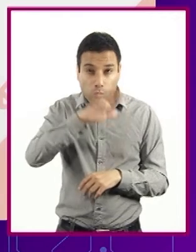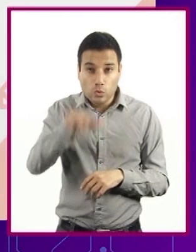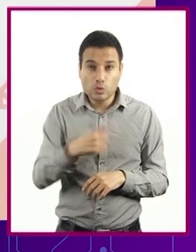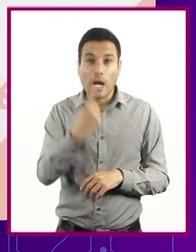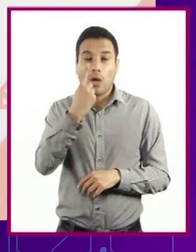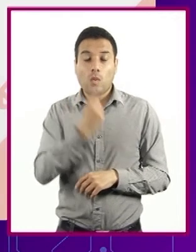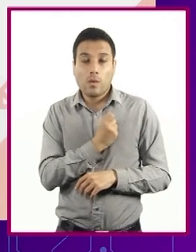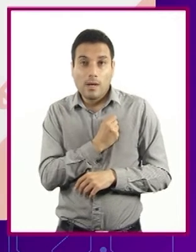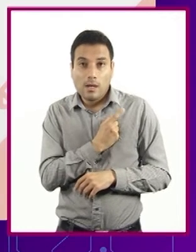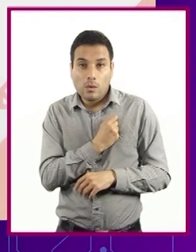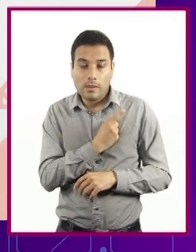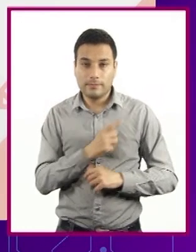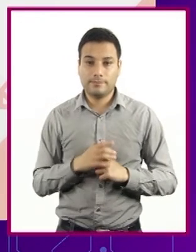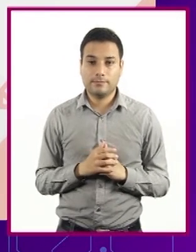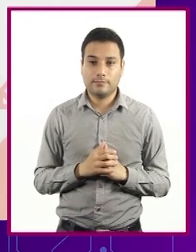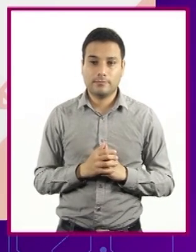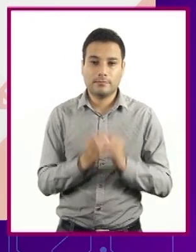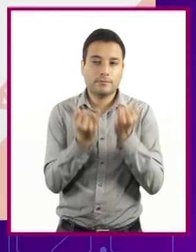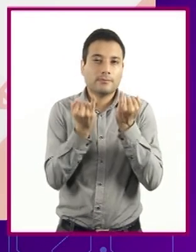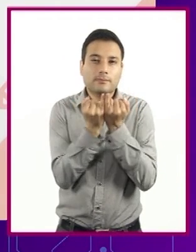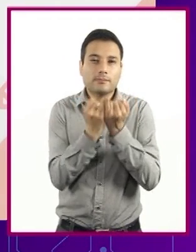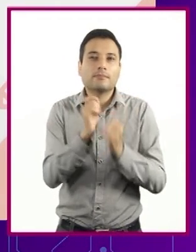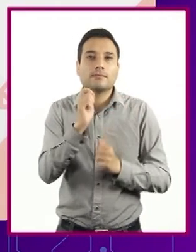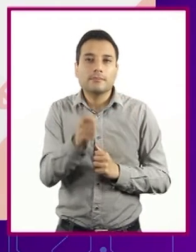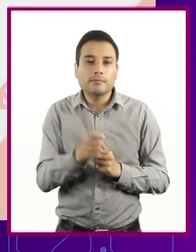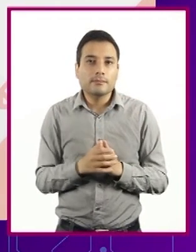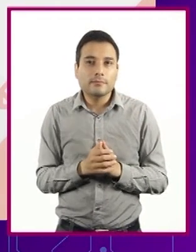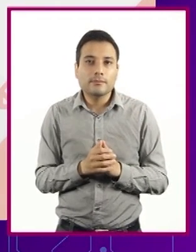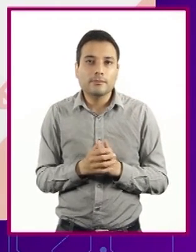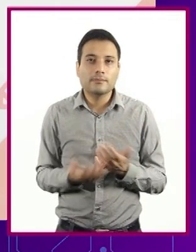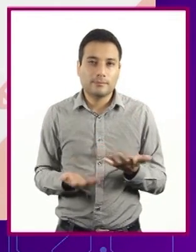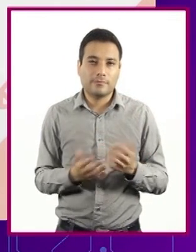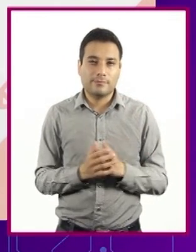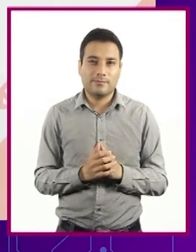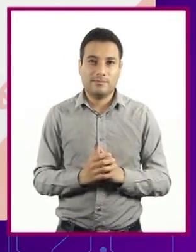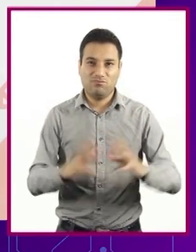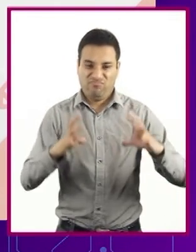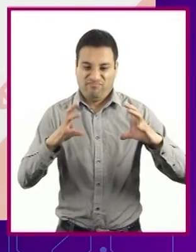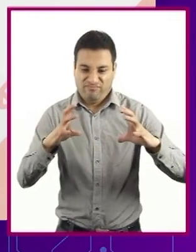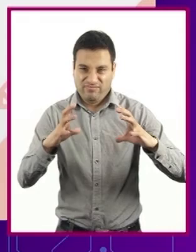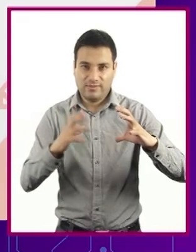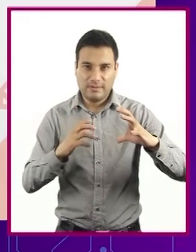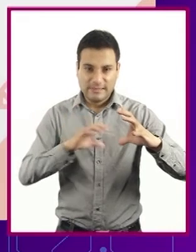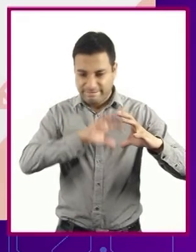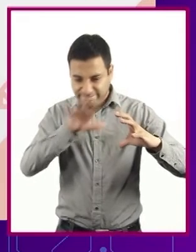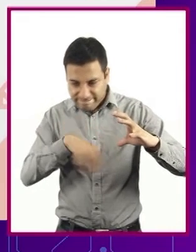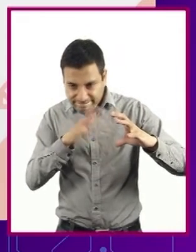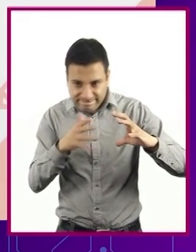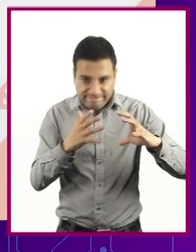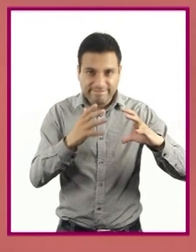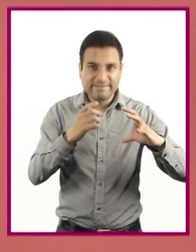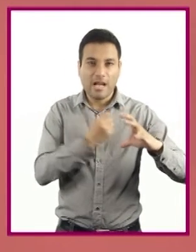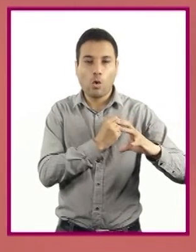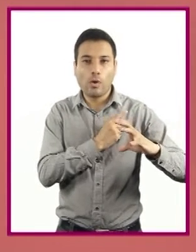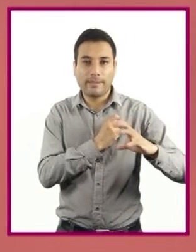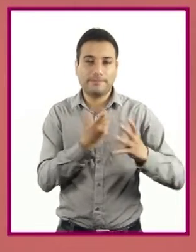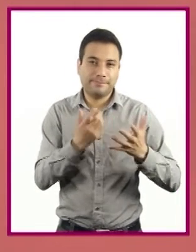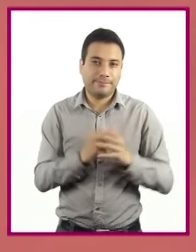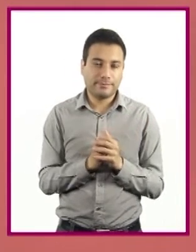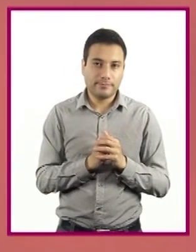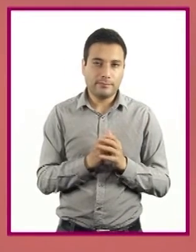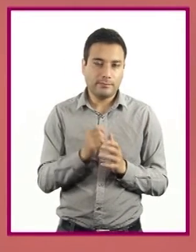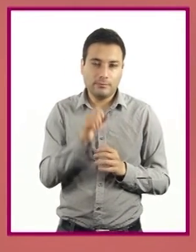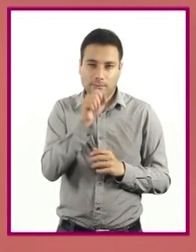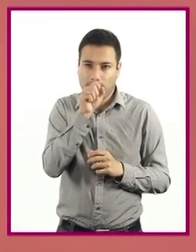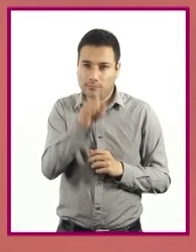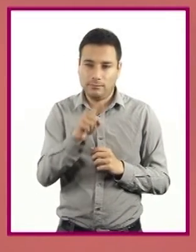aguja en el mar abierto. Esto equivaldría a buscar una aguja en un pajar. Sin embargo, con los proverbios clásicos